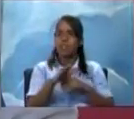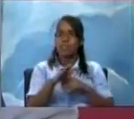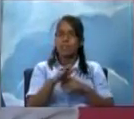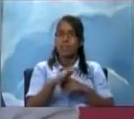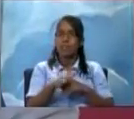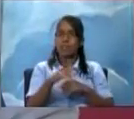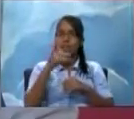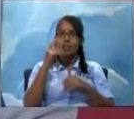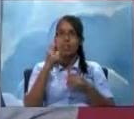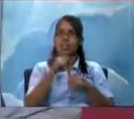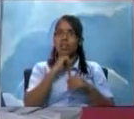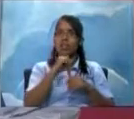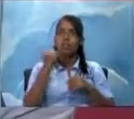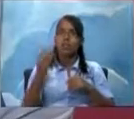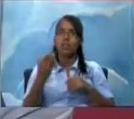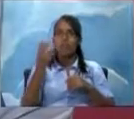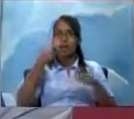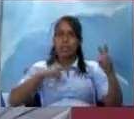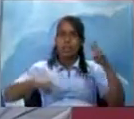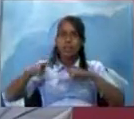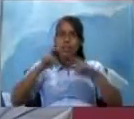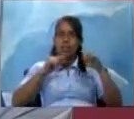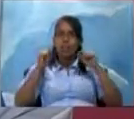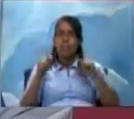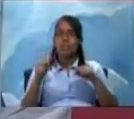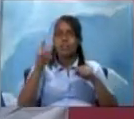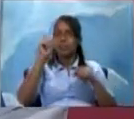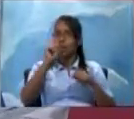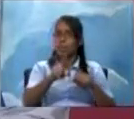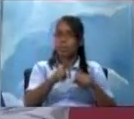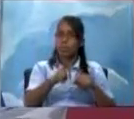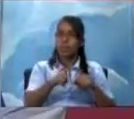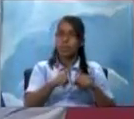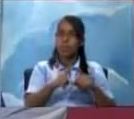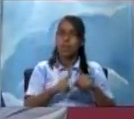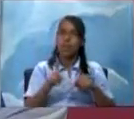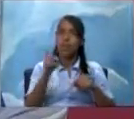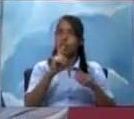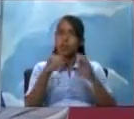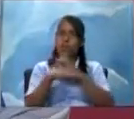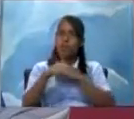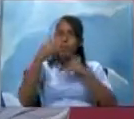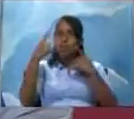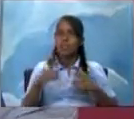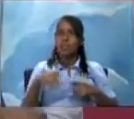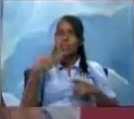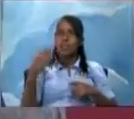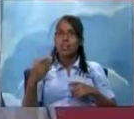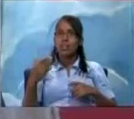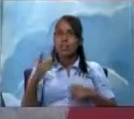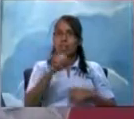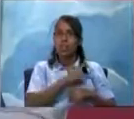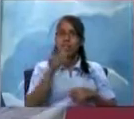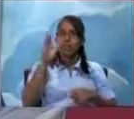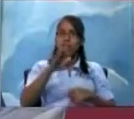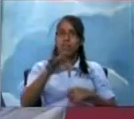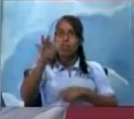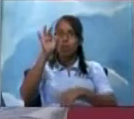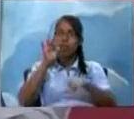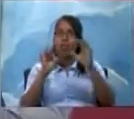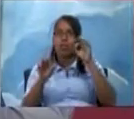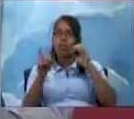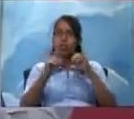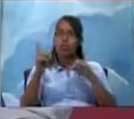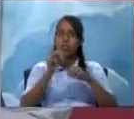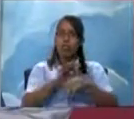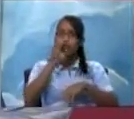están? ¿Ve? Hay que velar allí también. No vayamos a hacer que de los que estamos